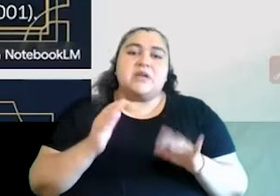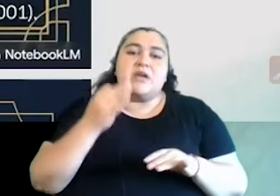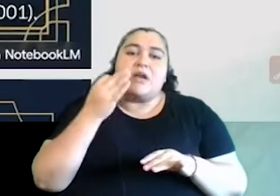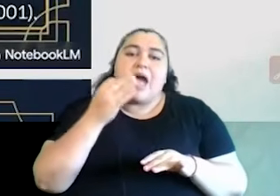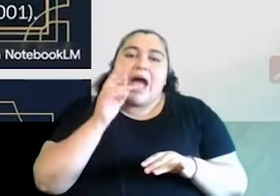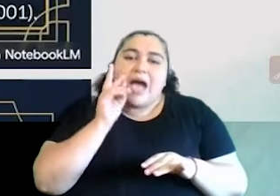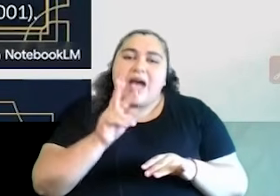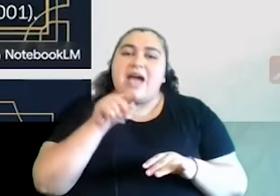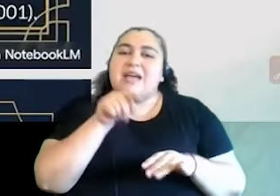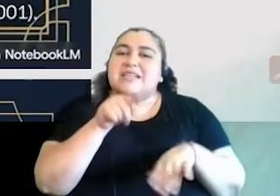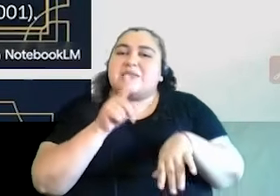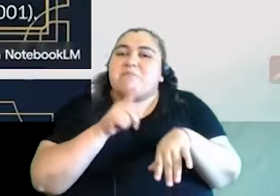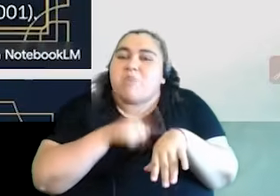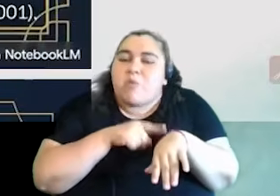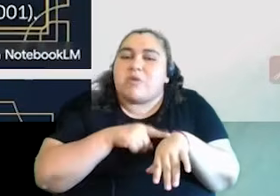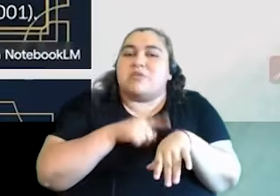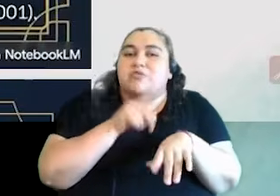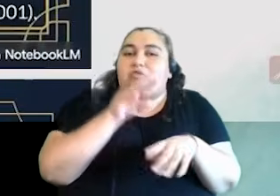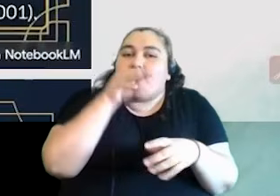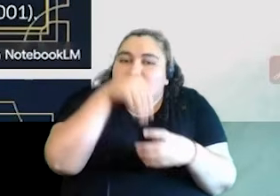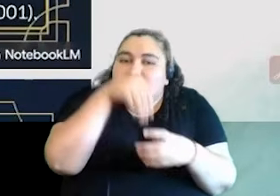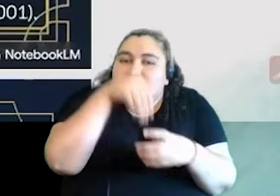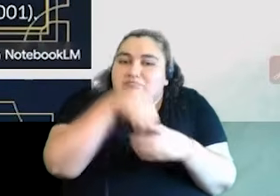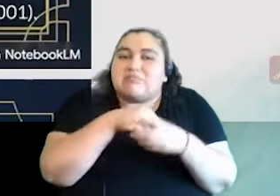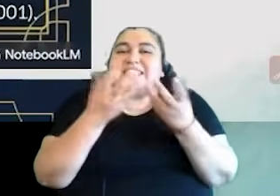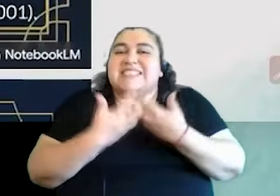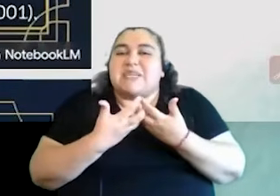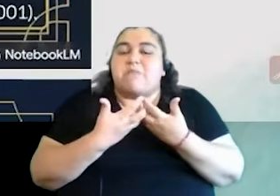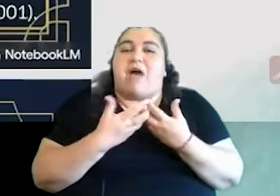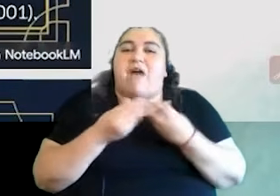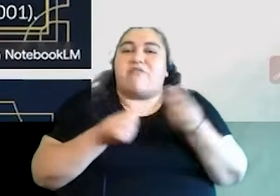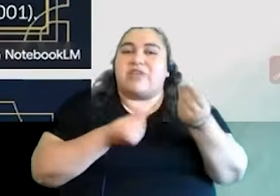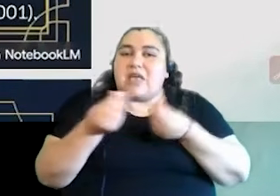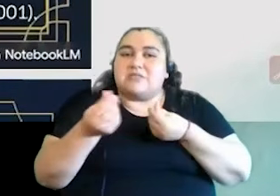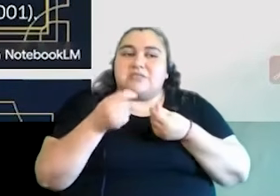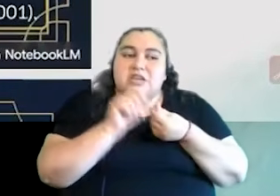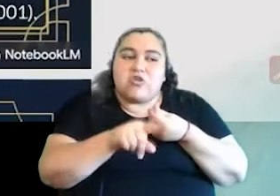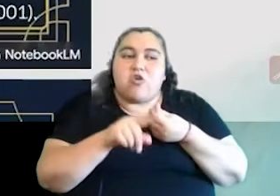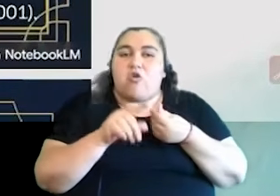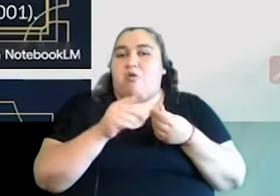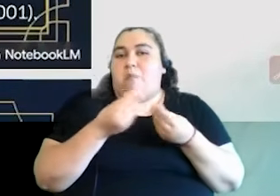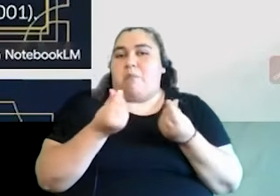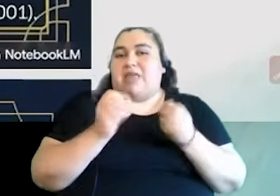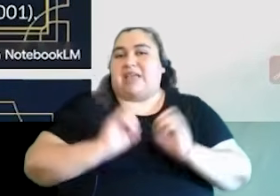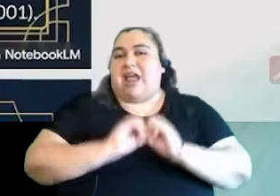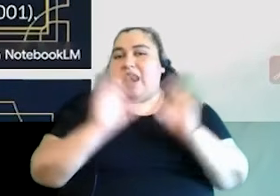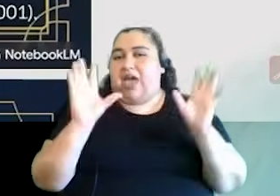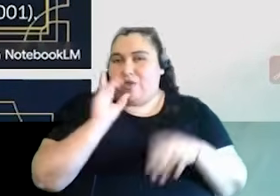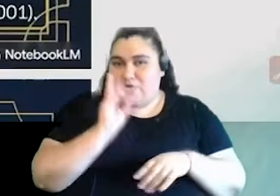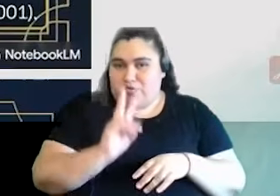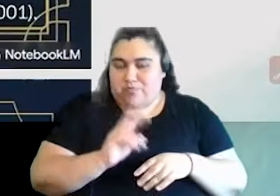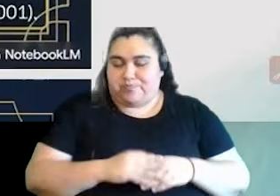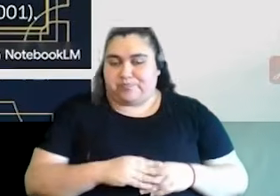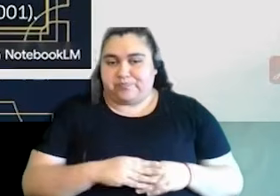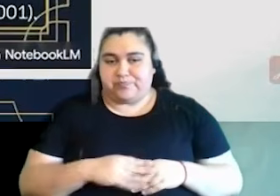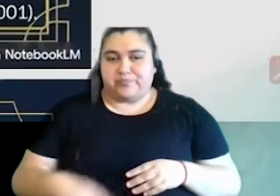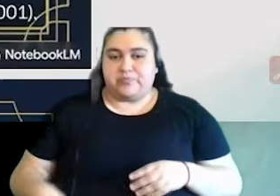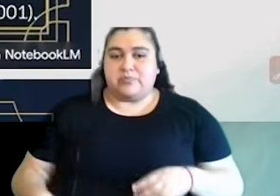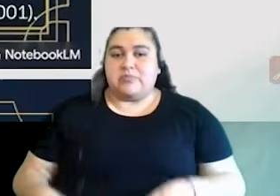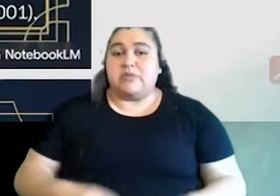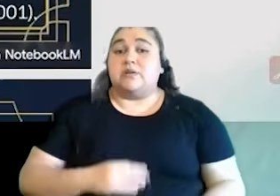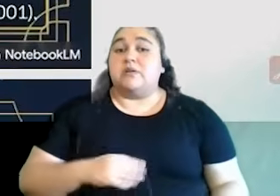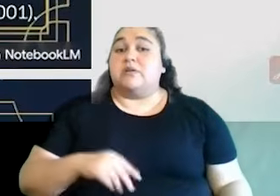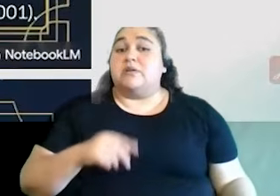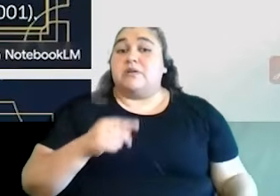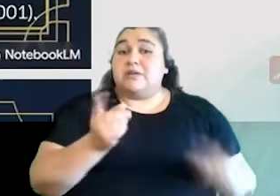y que se incluya dentro de lo que es el sistema financiero claramente. Acá es donde viene a aparecer esta norma, esta resolución, que no está mencionada